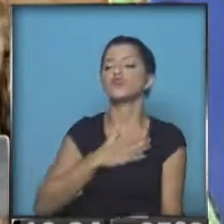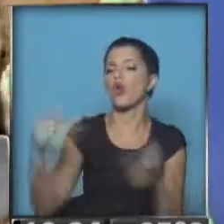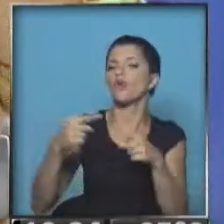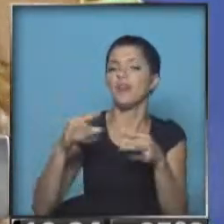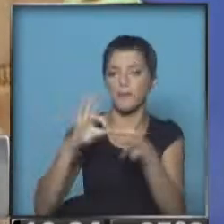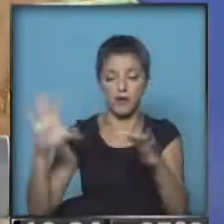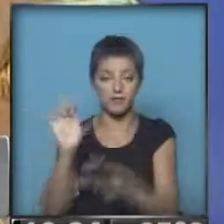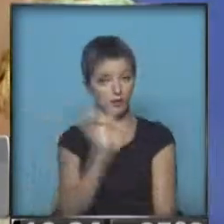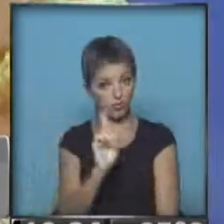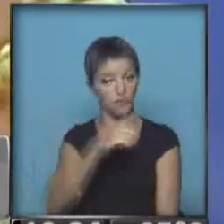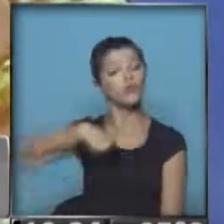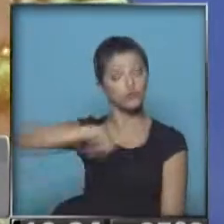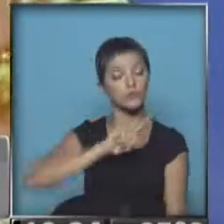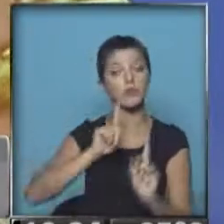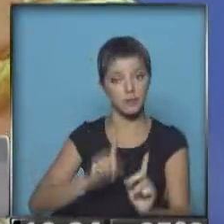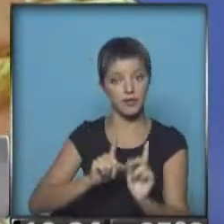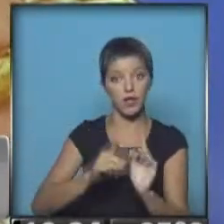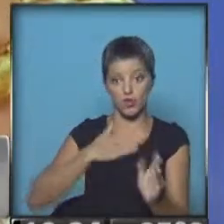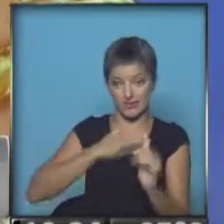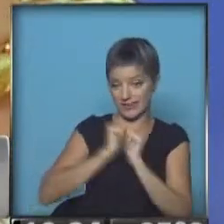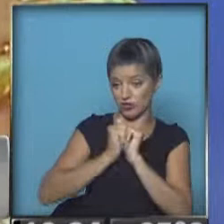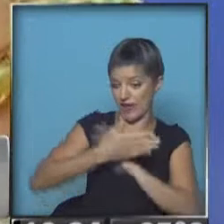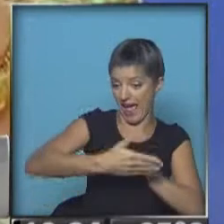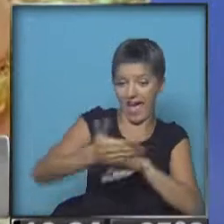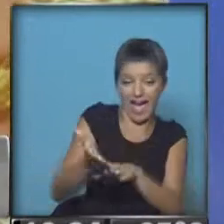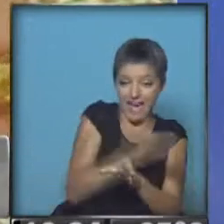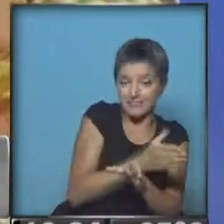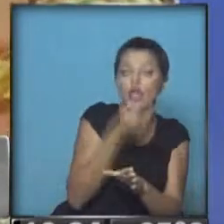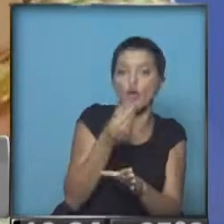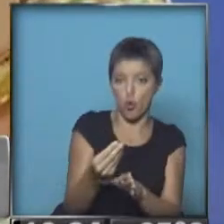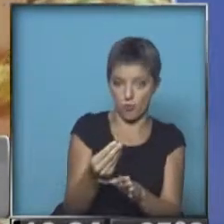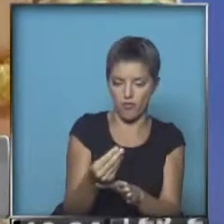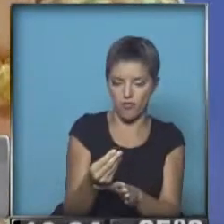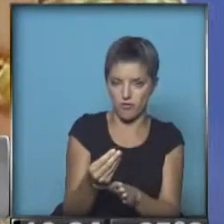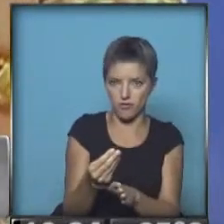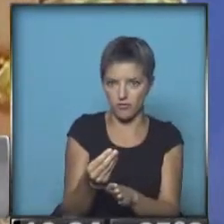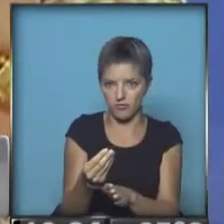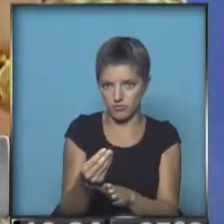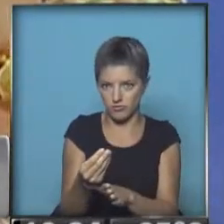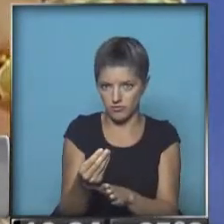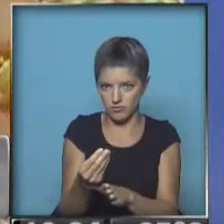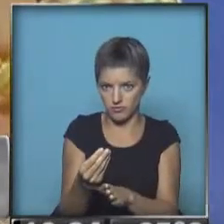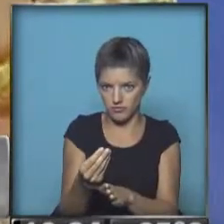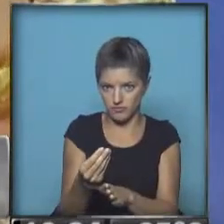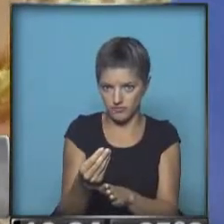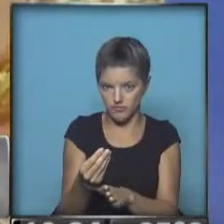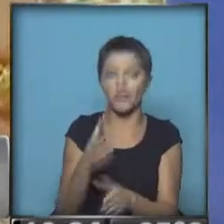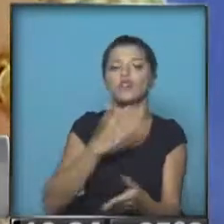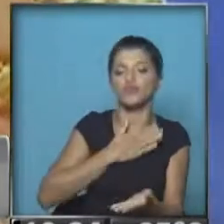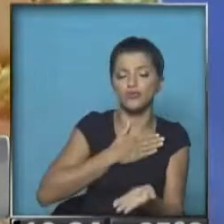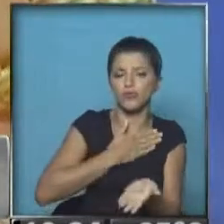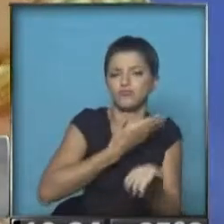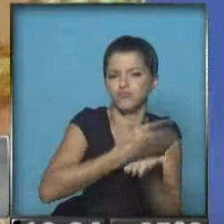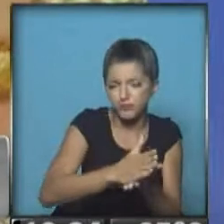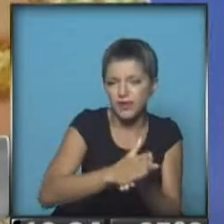antidemocráticos, éramos que también éramos producto de nuestra propia historia, de haber sido desalojados de haber sido masacrados